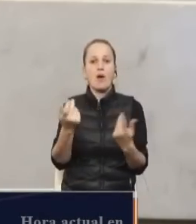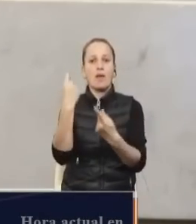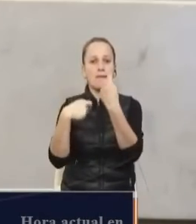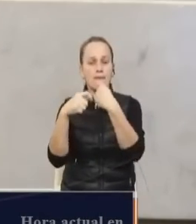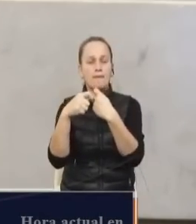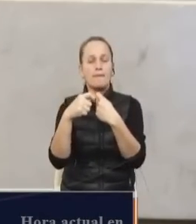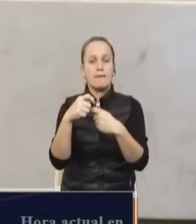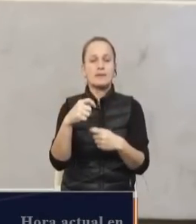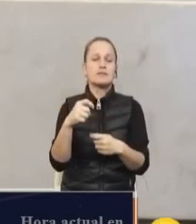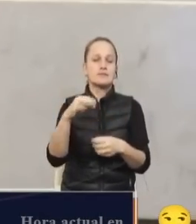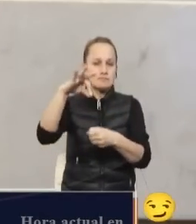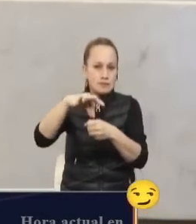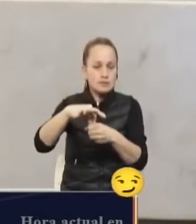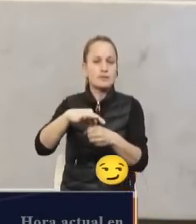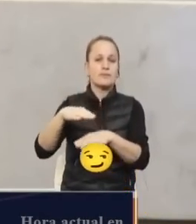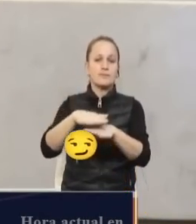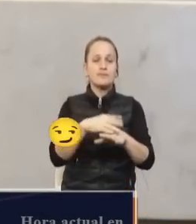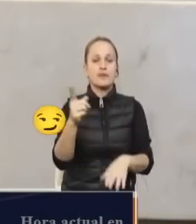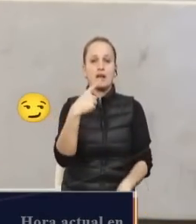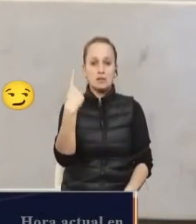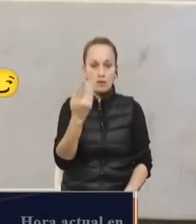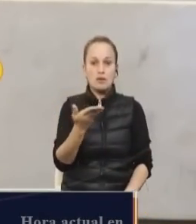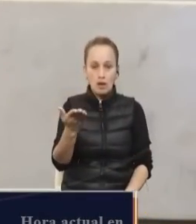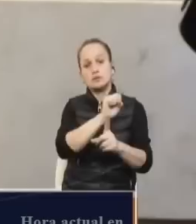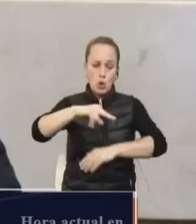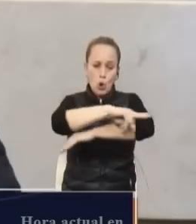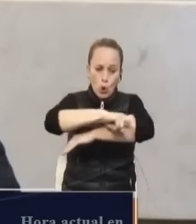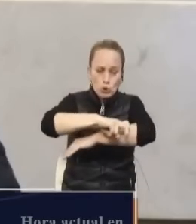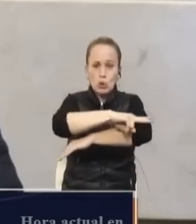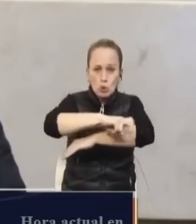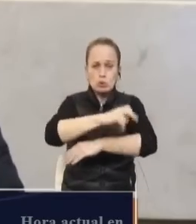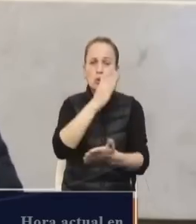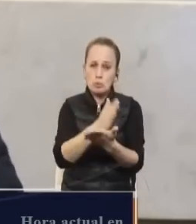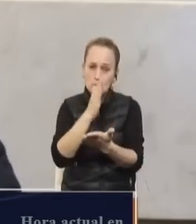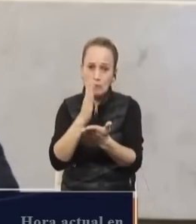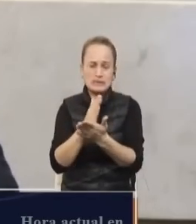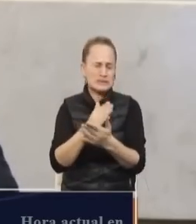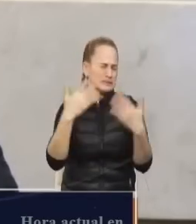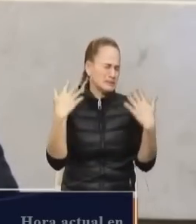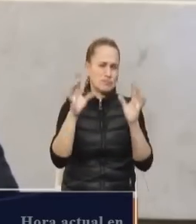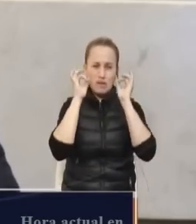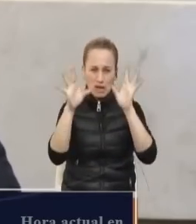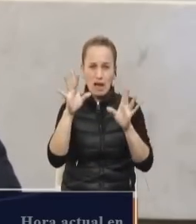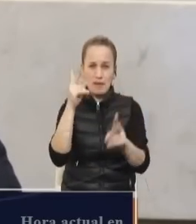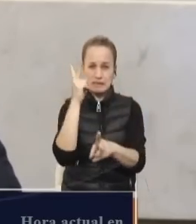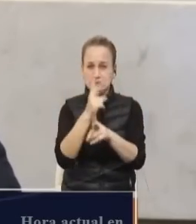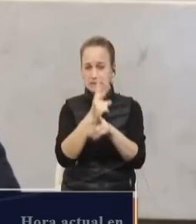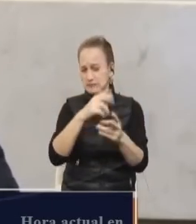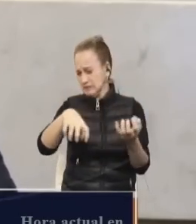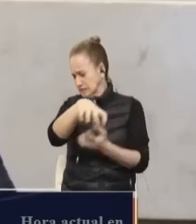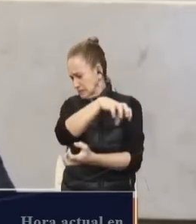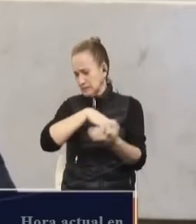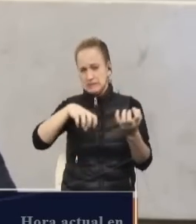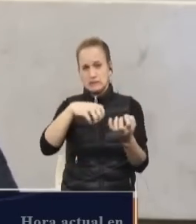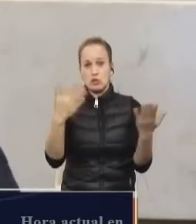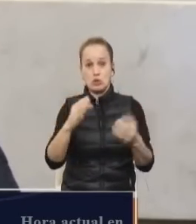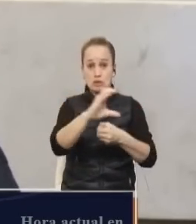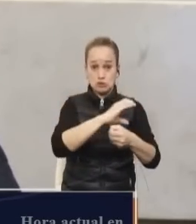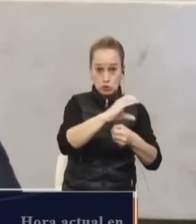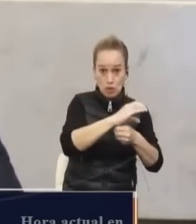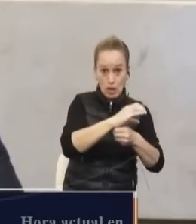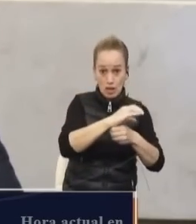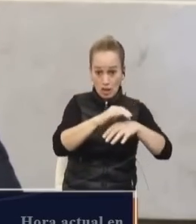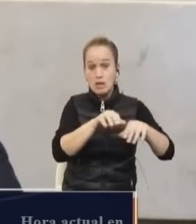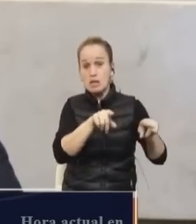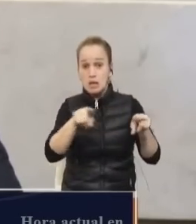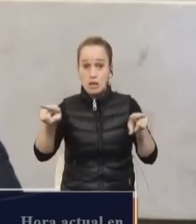campaña, pareciera, pero que para nosotros, para muchos, sí siguen contando. Esa es la inseguridad, ministro de Defensa, que estamos viviendo tanto en las ciudades, en